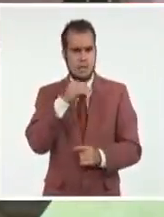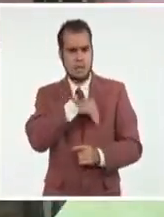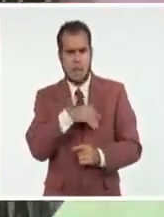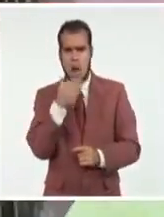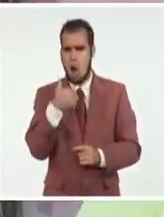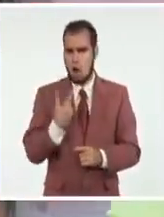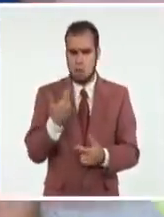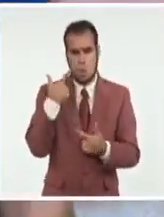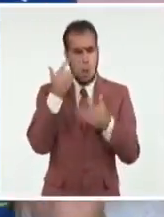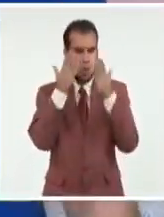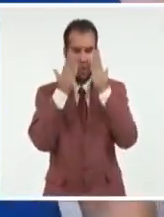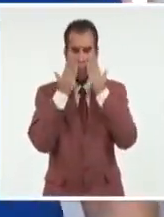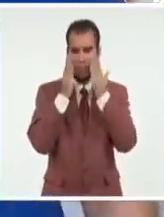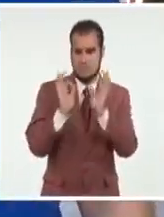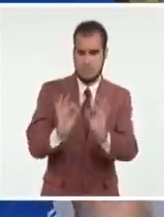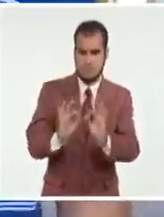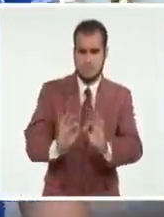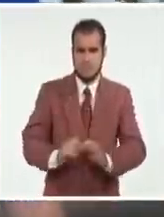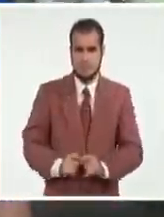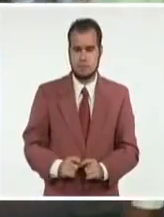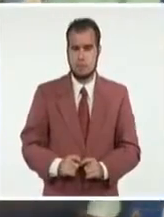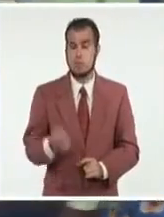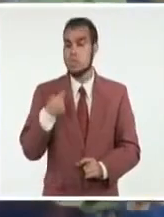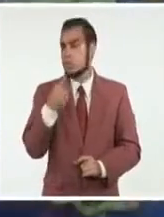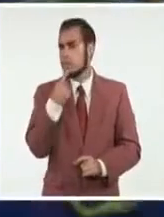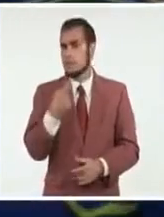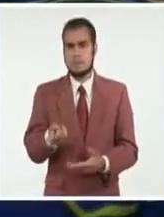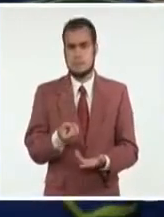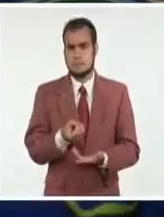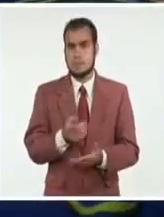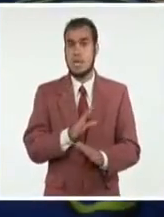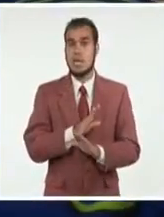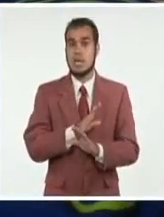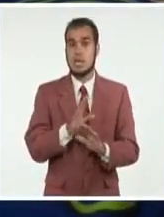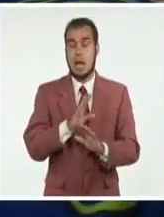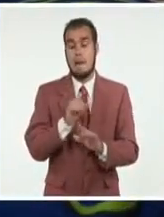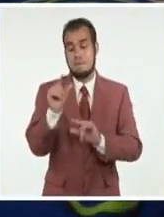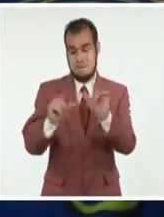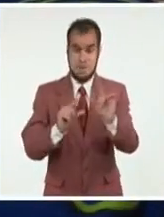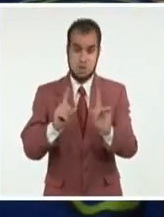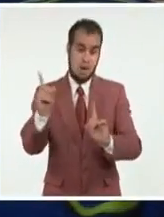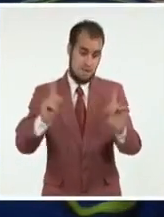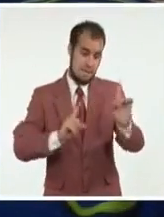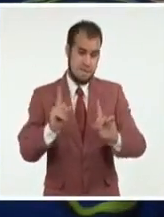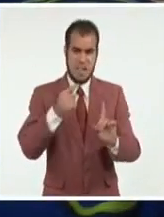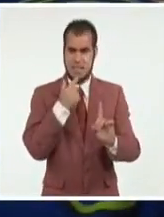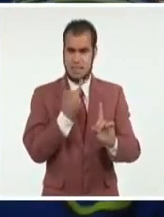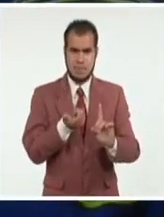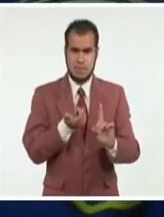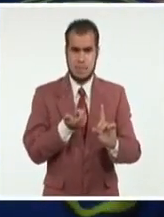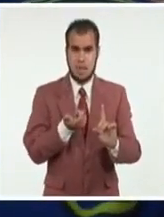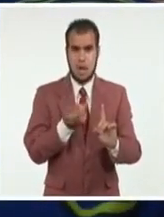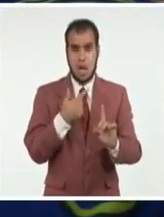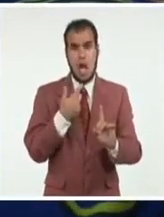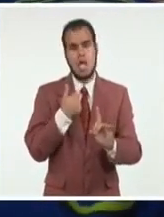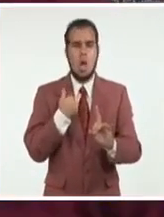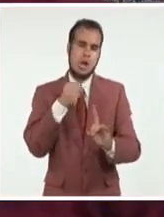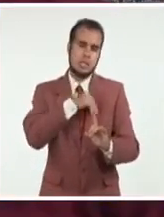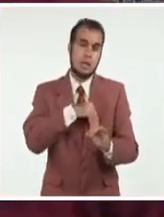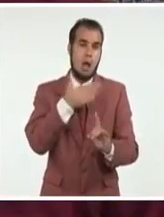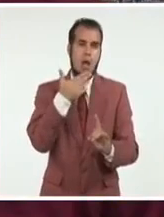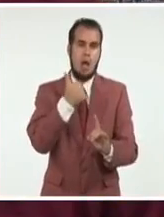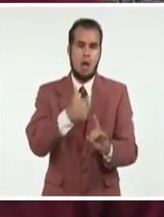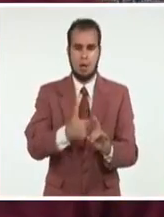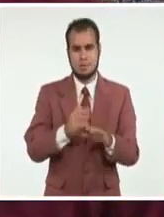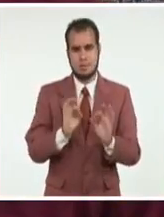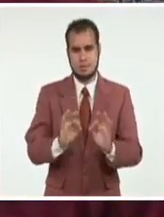falta. Yo les digo a ellos que cuando vienen a verme, que se me quita hasta el dolor de cabeza, que me siento bien.